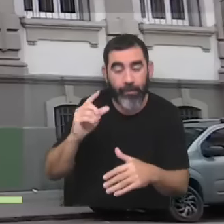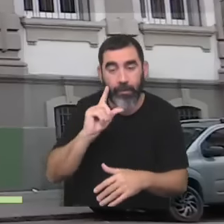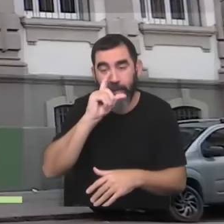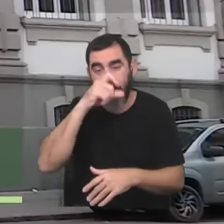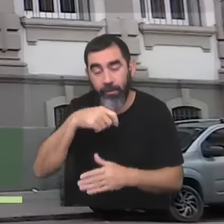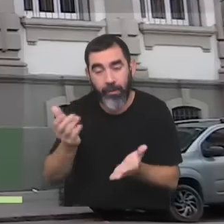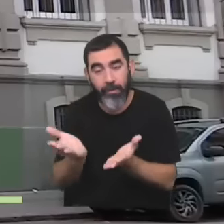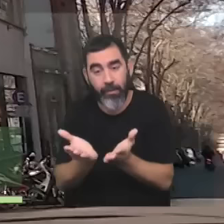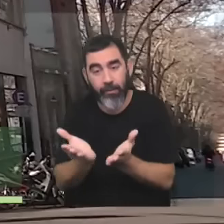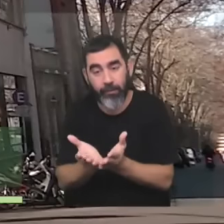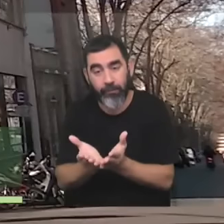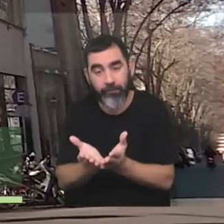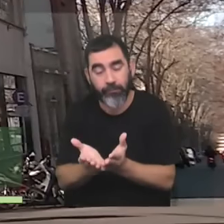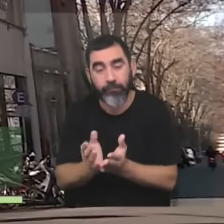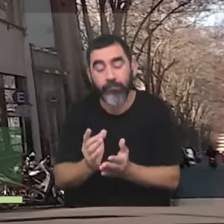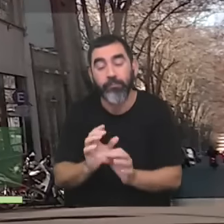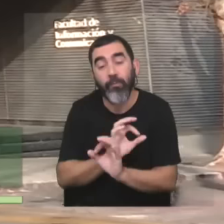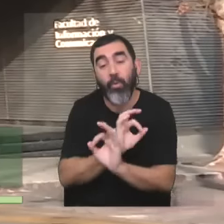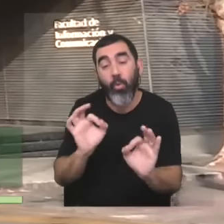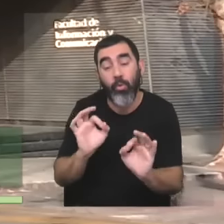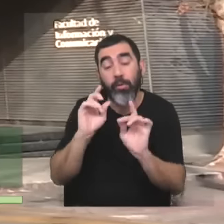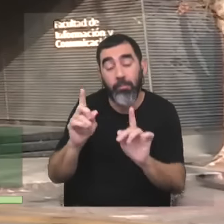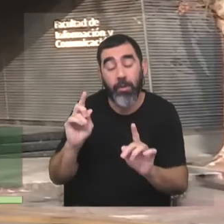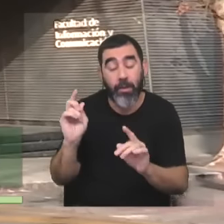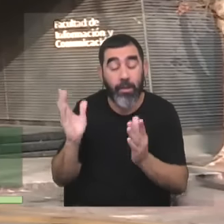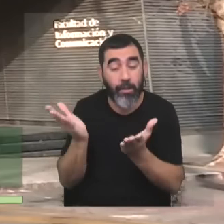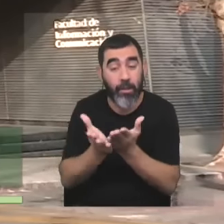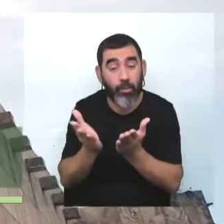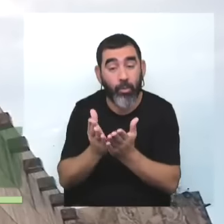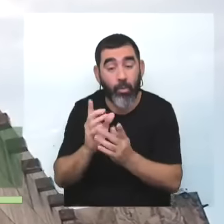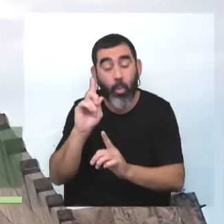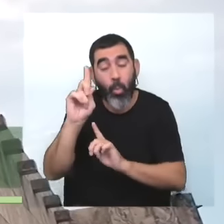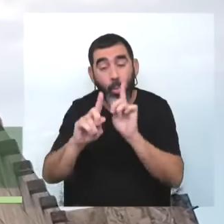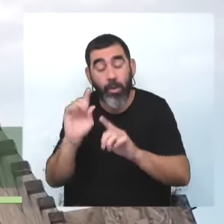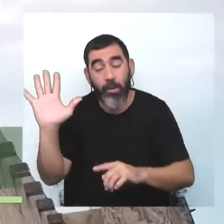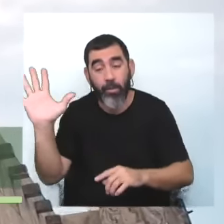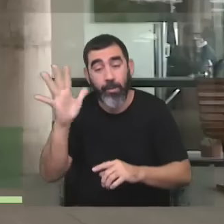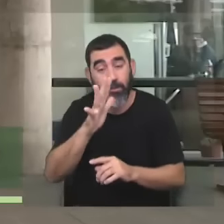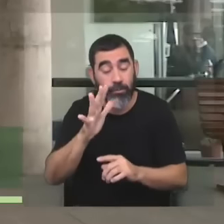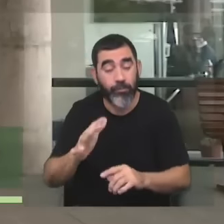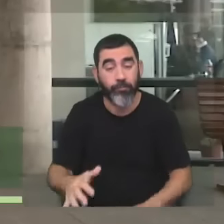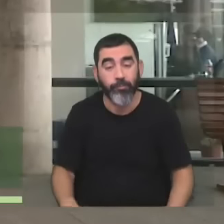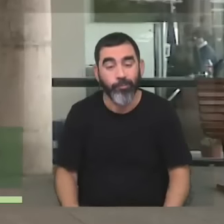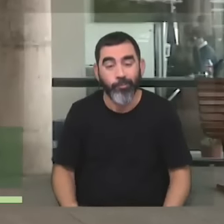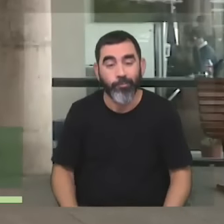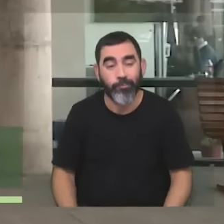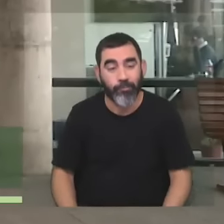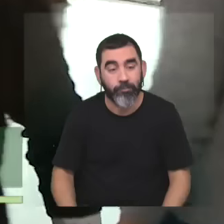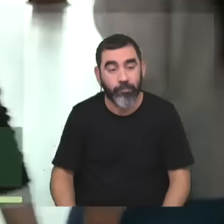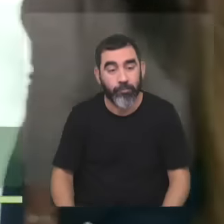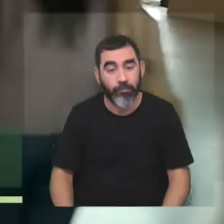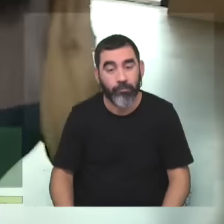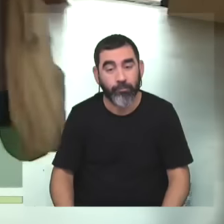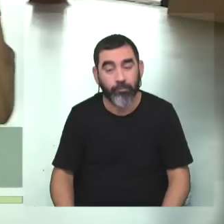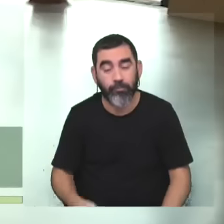va a estudiar ya sea que viene a estudiar a Montevideo o cuando vaya a estudiar en alguna de las universidades de las facultades del interior de la República estén